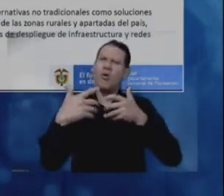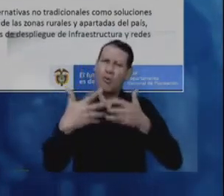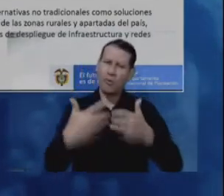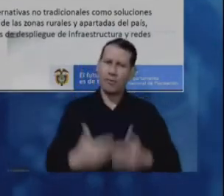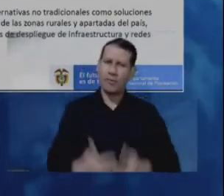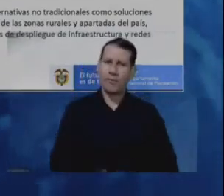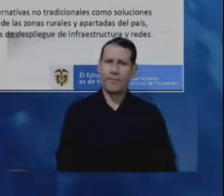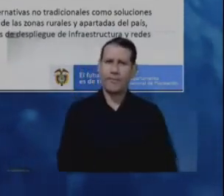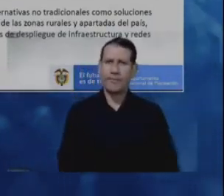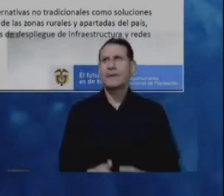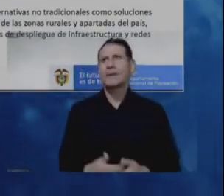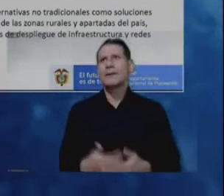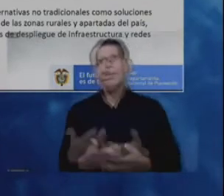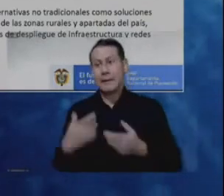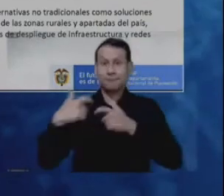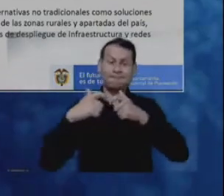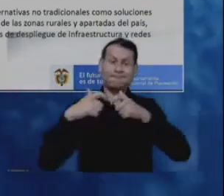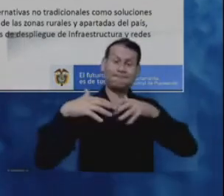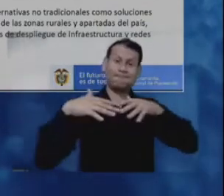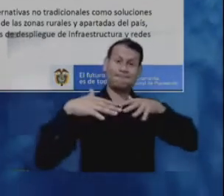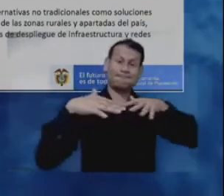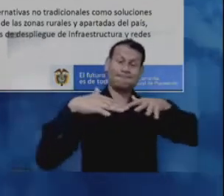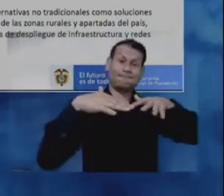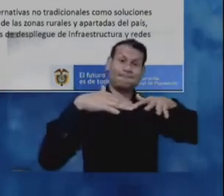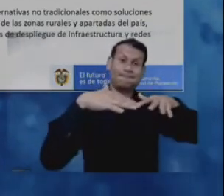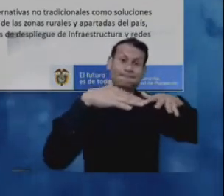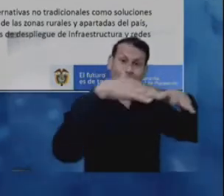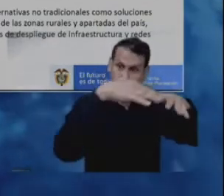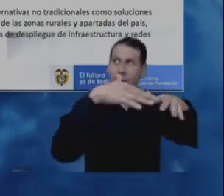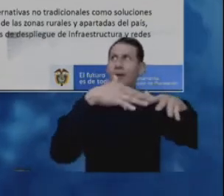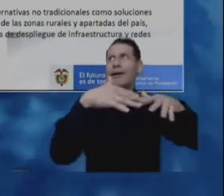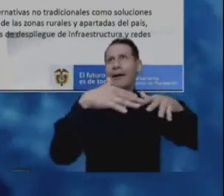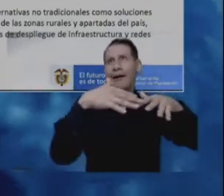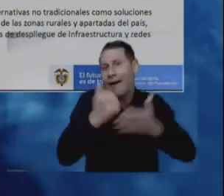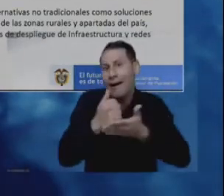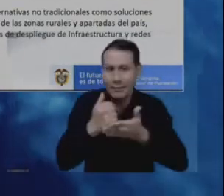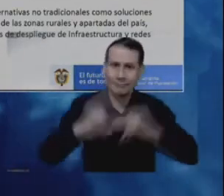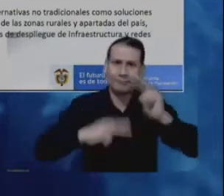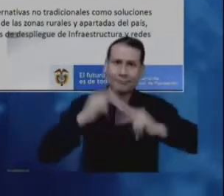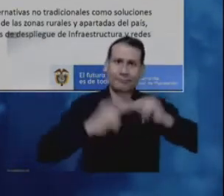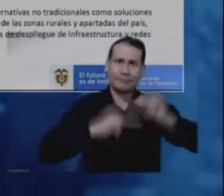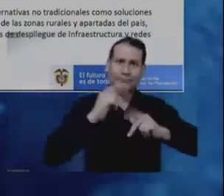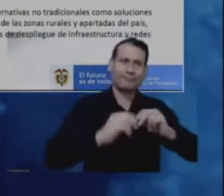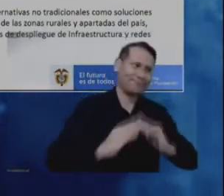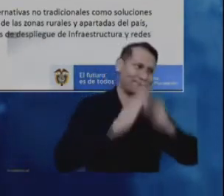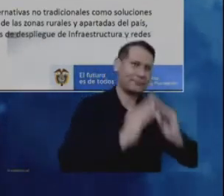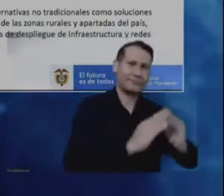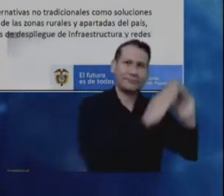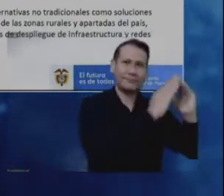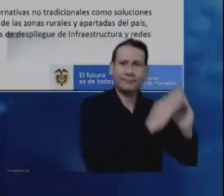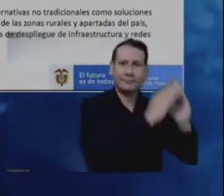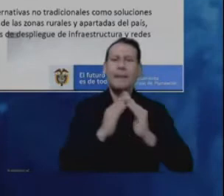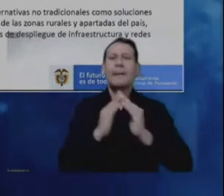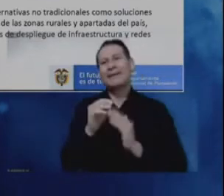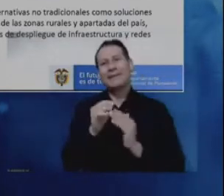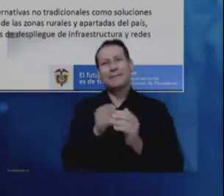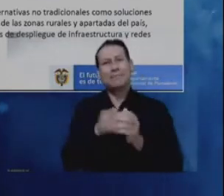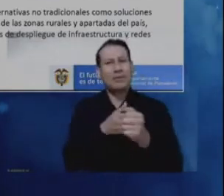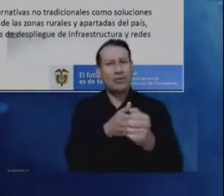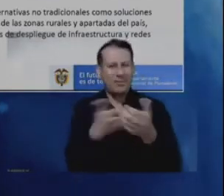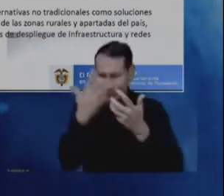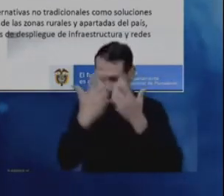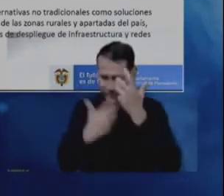del espectro radioeléctrico para aumentar el despliegue de infraestructura, mirar otra vez el tema de metodologías de valoración,